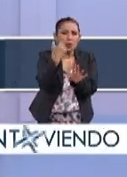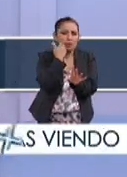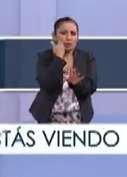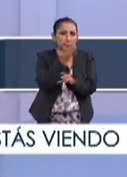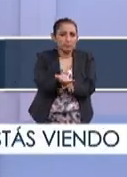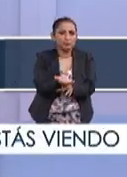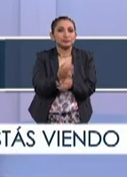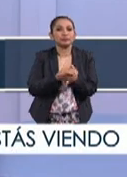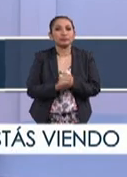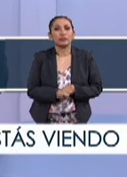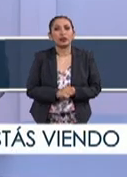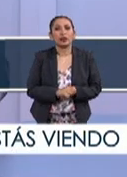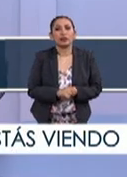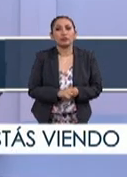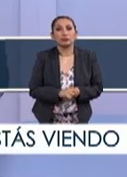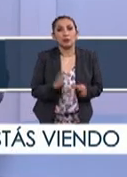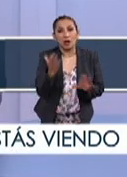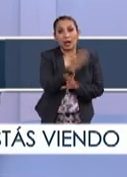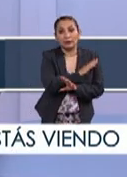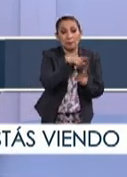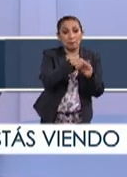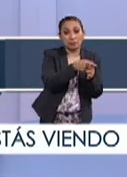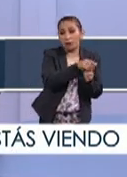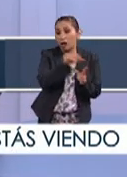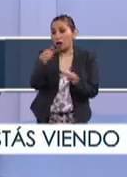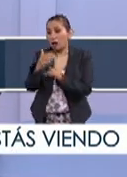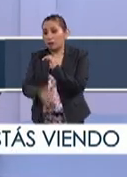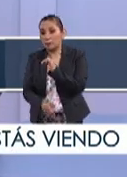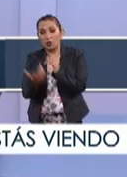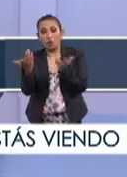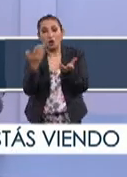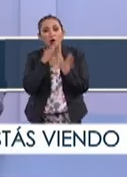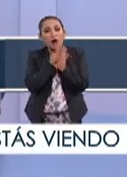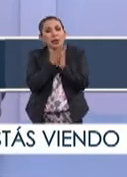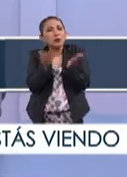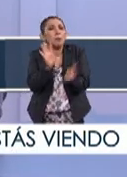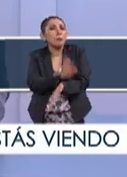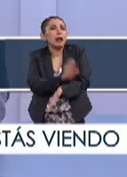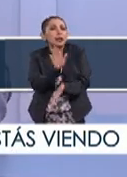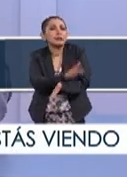intención desde el principio hasta el final, que funciona como un libro